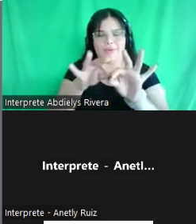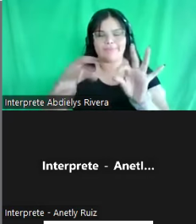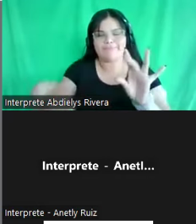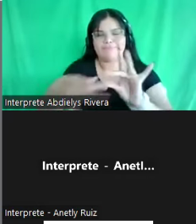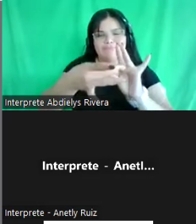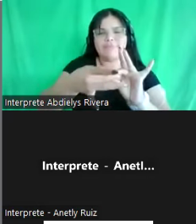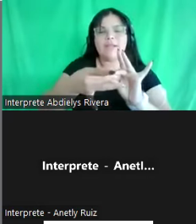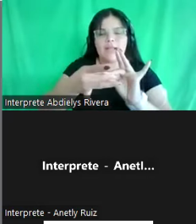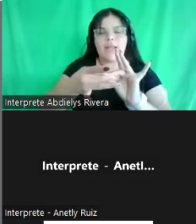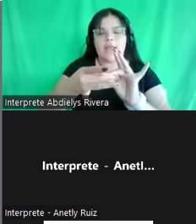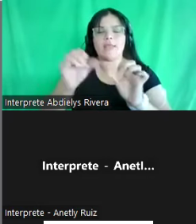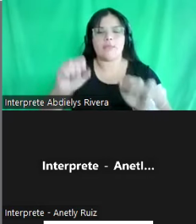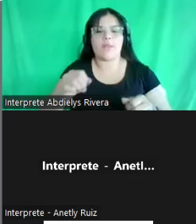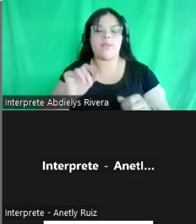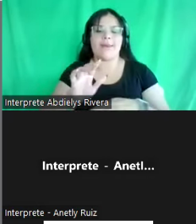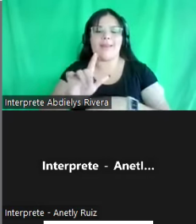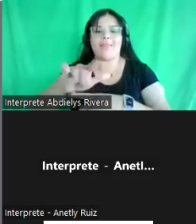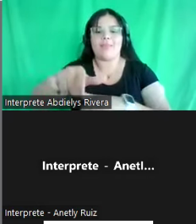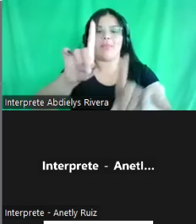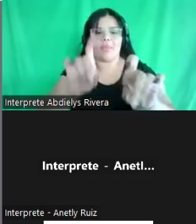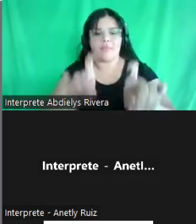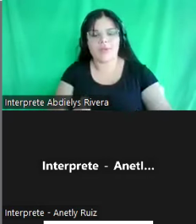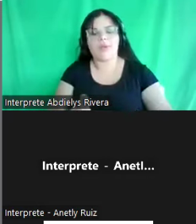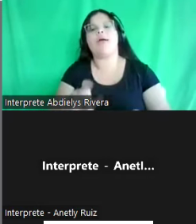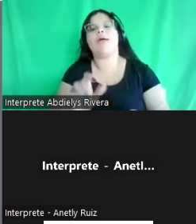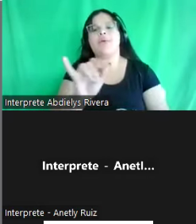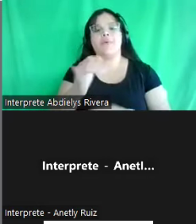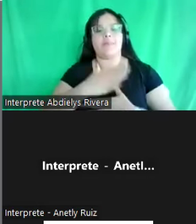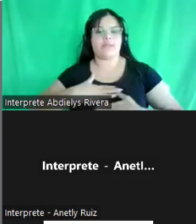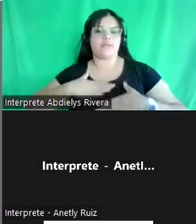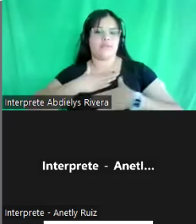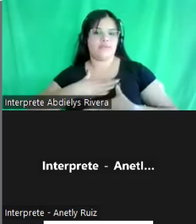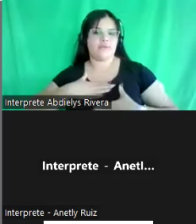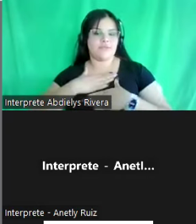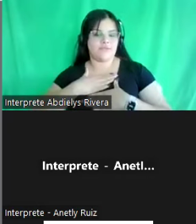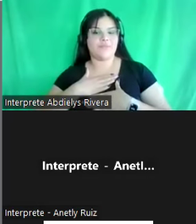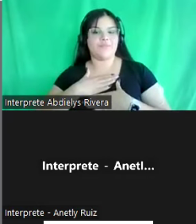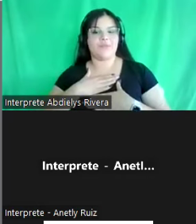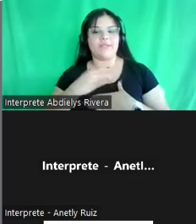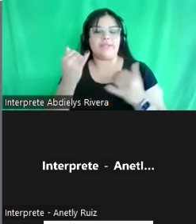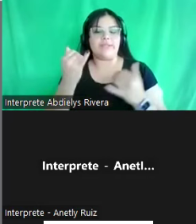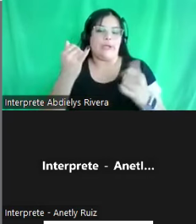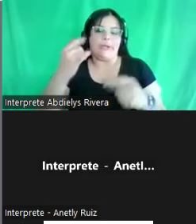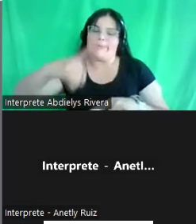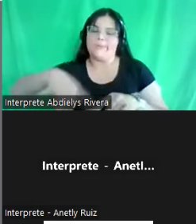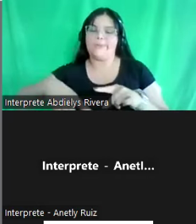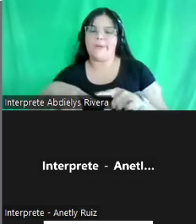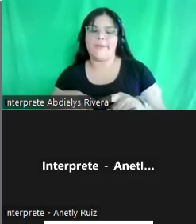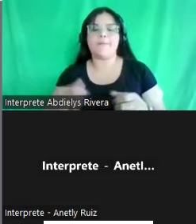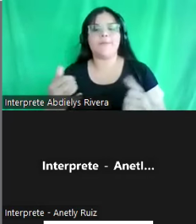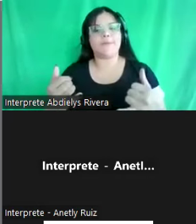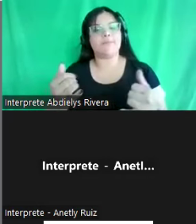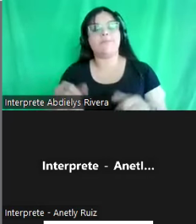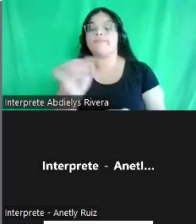el cuestionario de satisfacción, si es que no tienen el espacio de responderlo durante la conexión. Vamos a estar